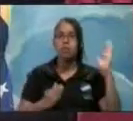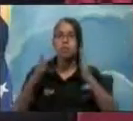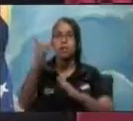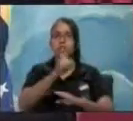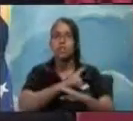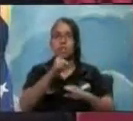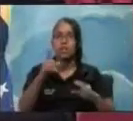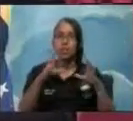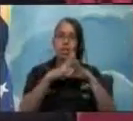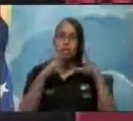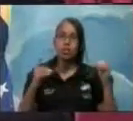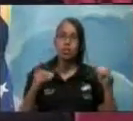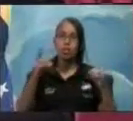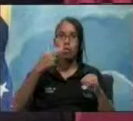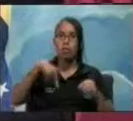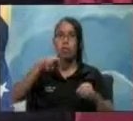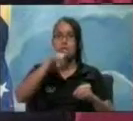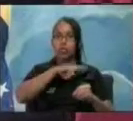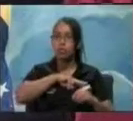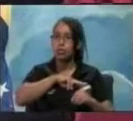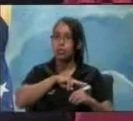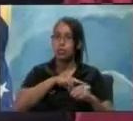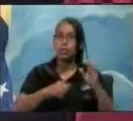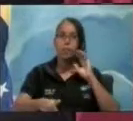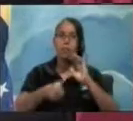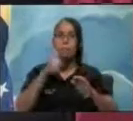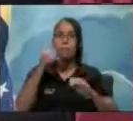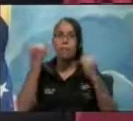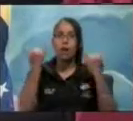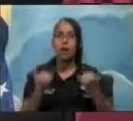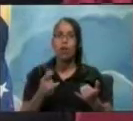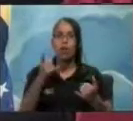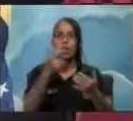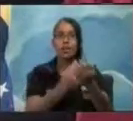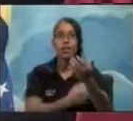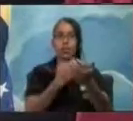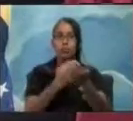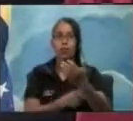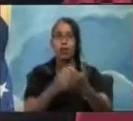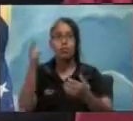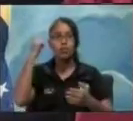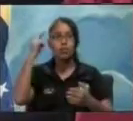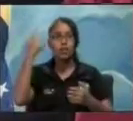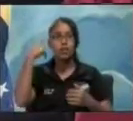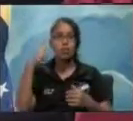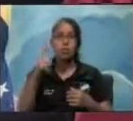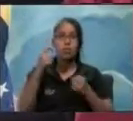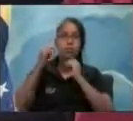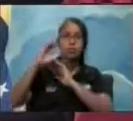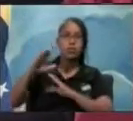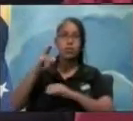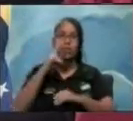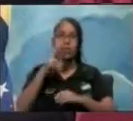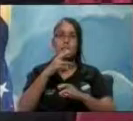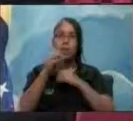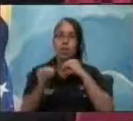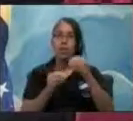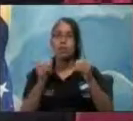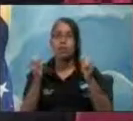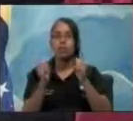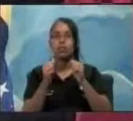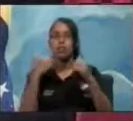de todos vosotros. Mas ahora, hermano, sé que por ignorancia lo habéis hecho,